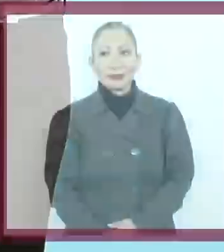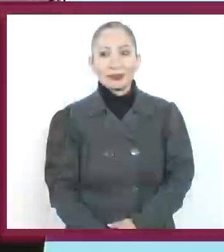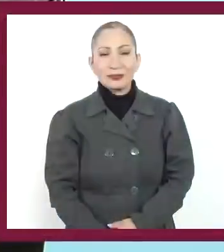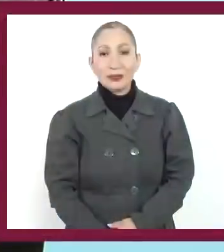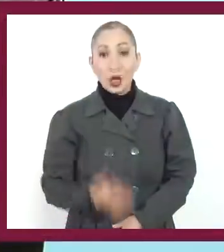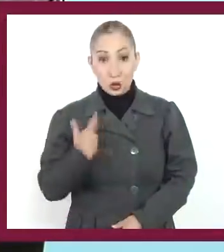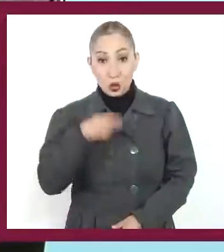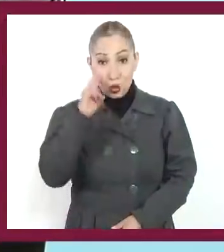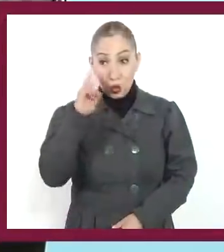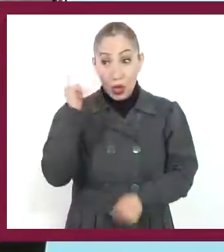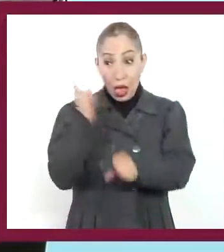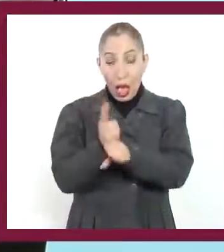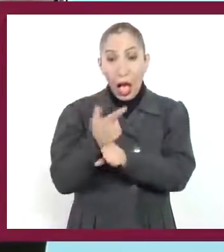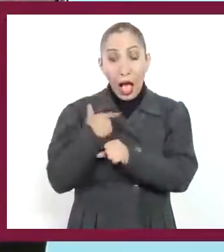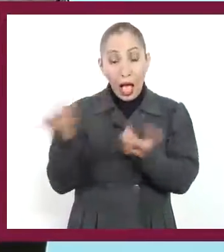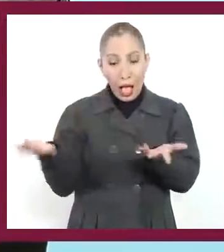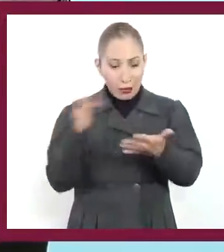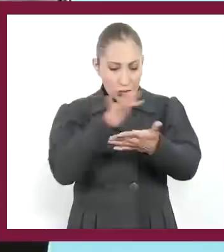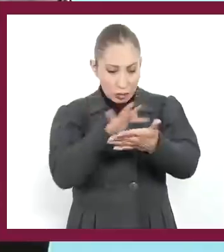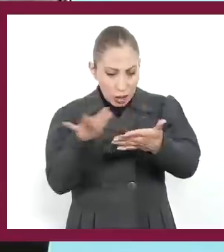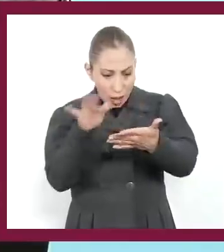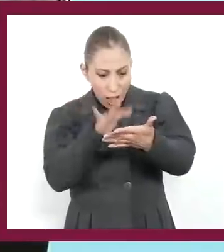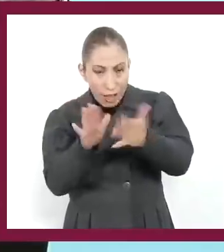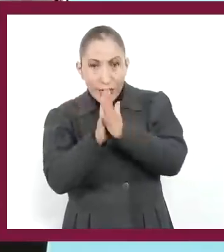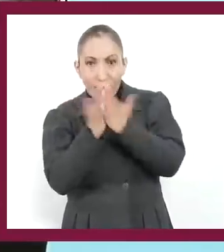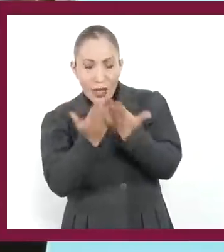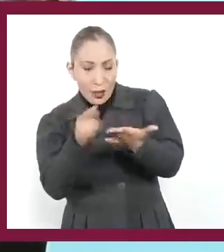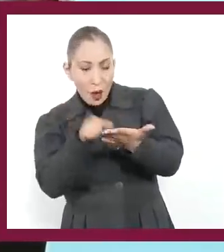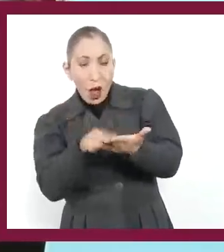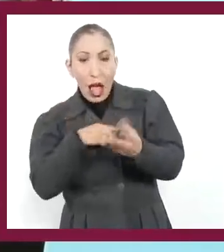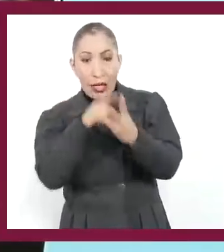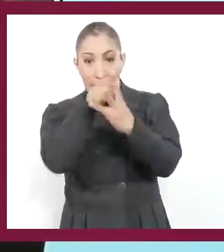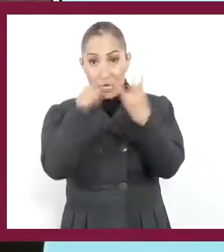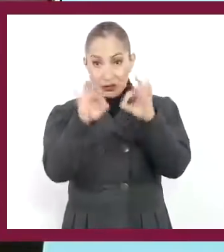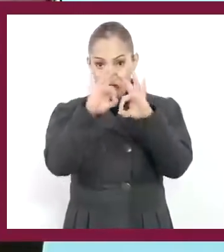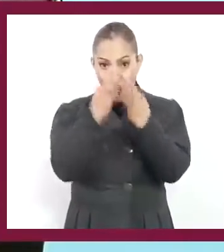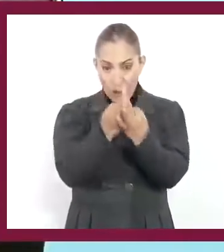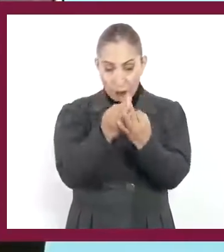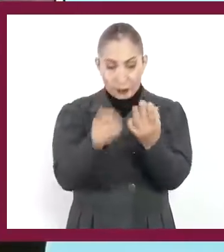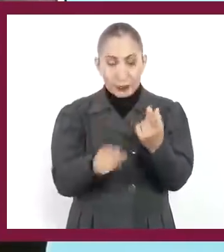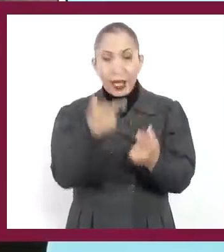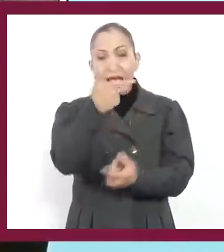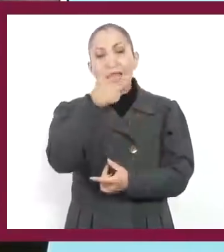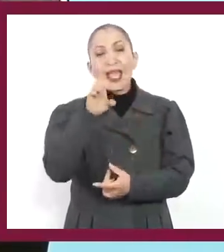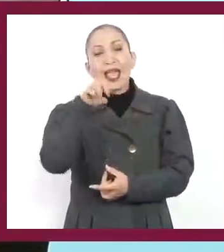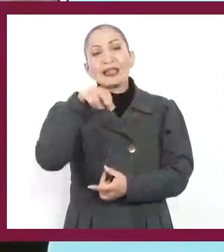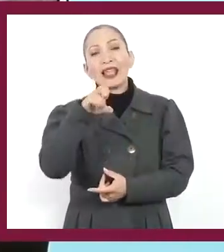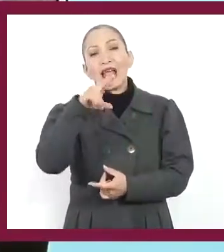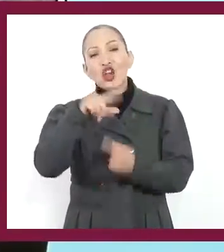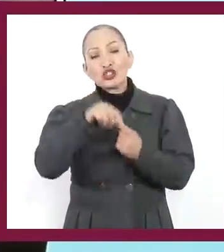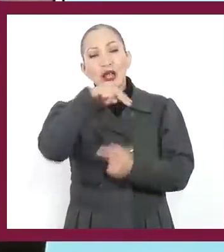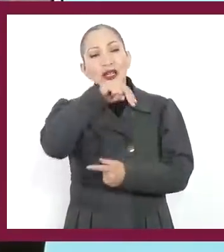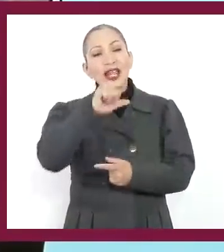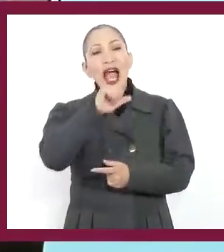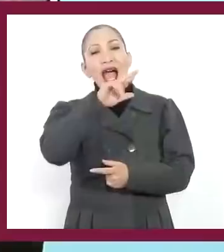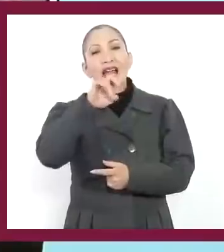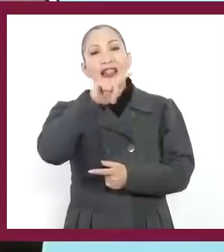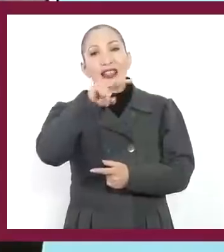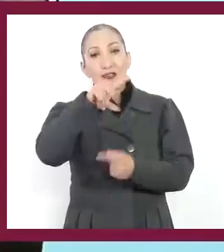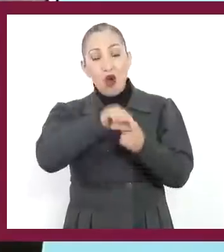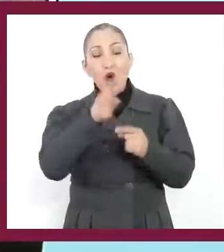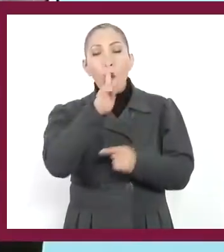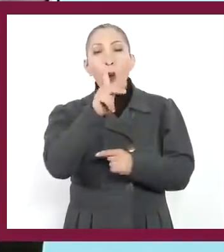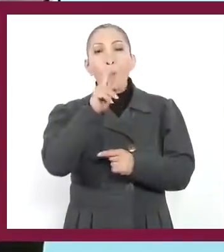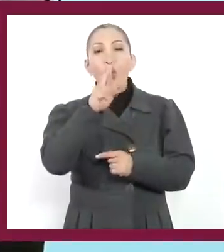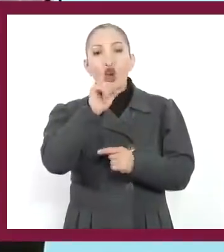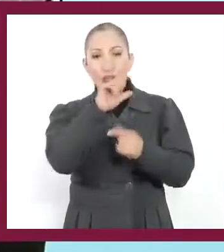Como observaron, los textos literarios se clasifican en 3 géneros. Así es: narrativo, que está escrito en